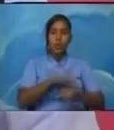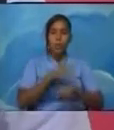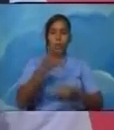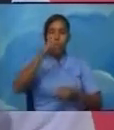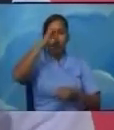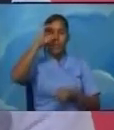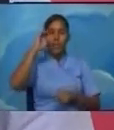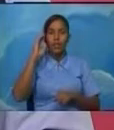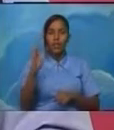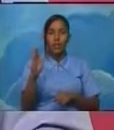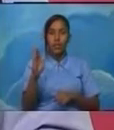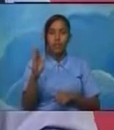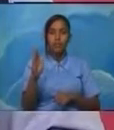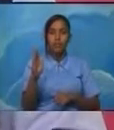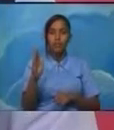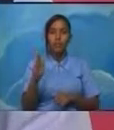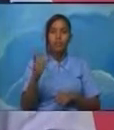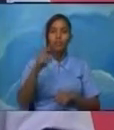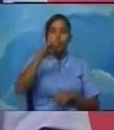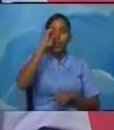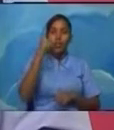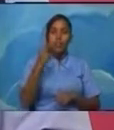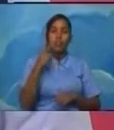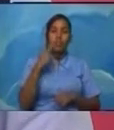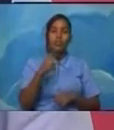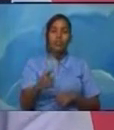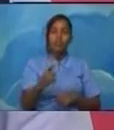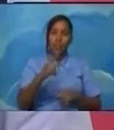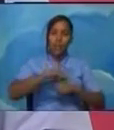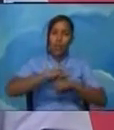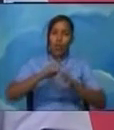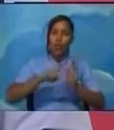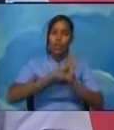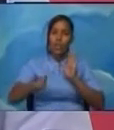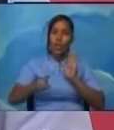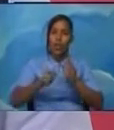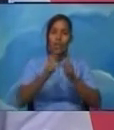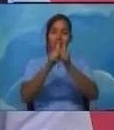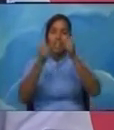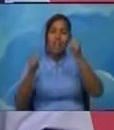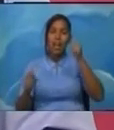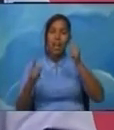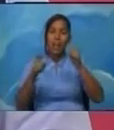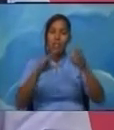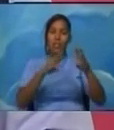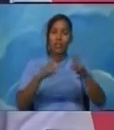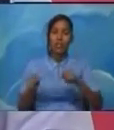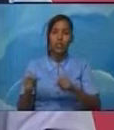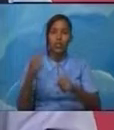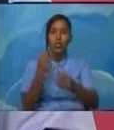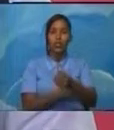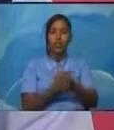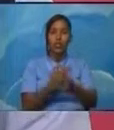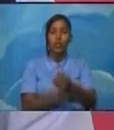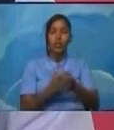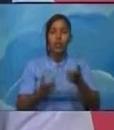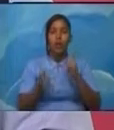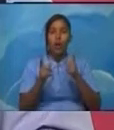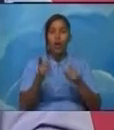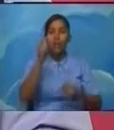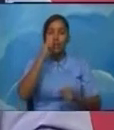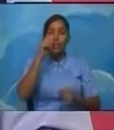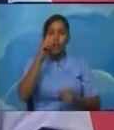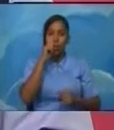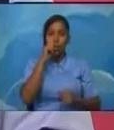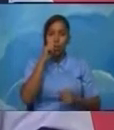Porque Dios había ordenado de que se alejaran del territorio de los hermanos de Esaú. Aunque Jacob